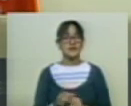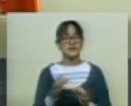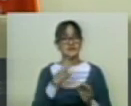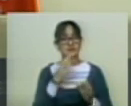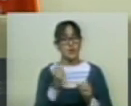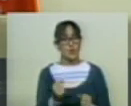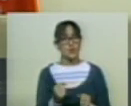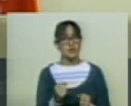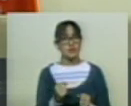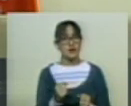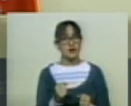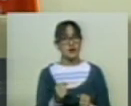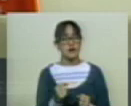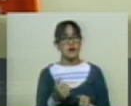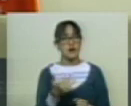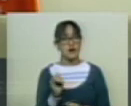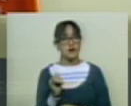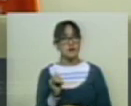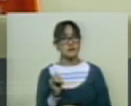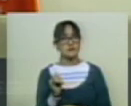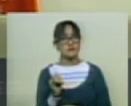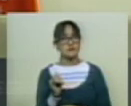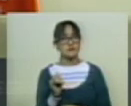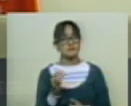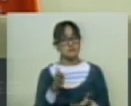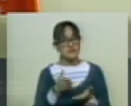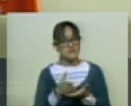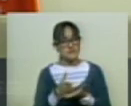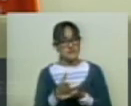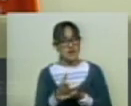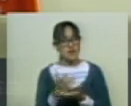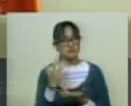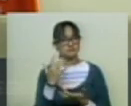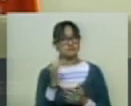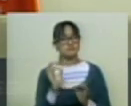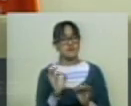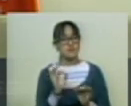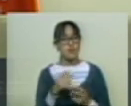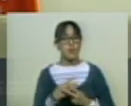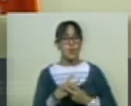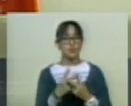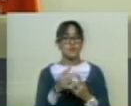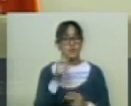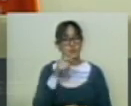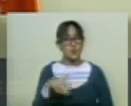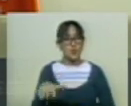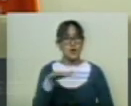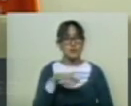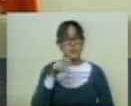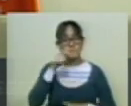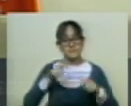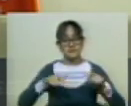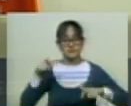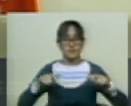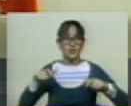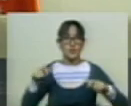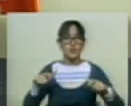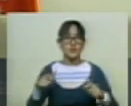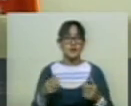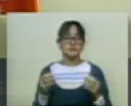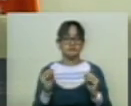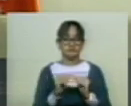seguridad y la confianza que es el fiel reflejo de la voluntad soberana de las electoras y los electores, tal como